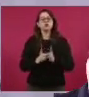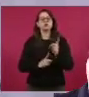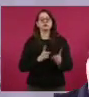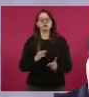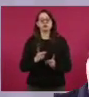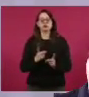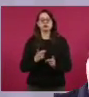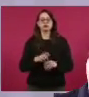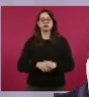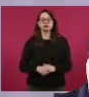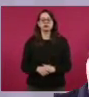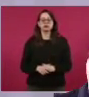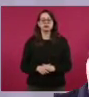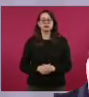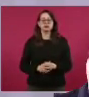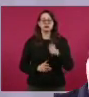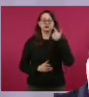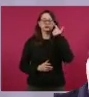que